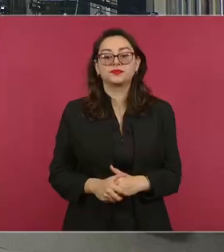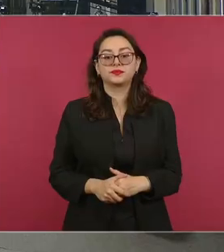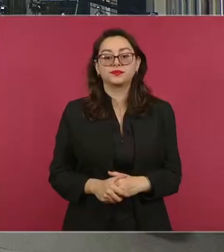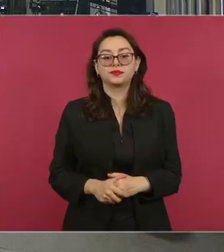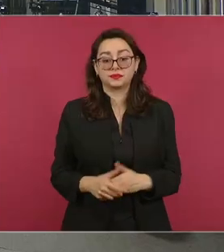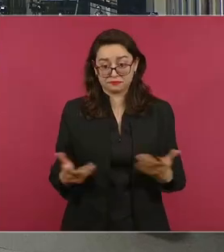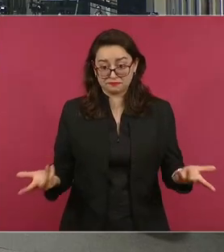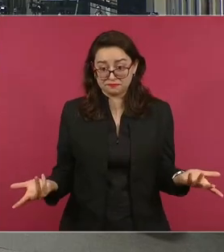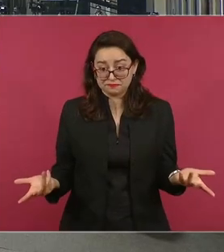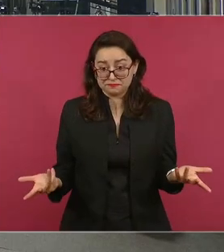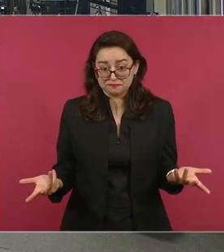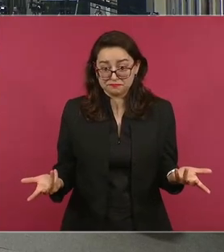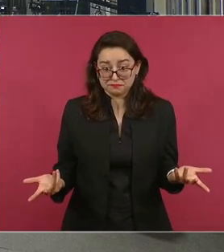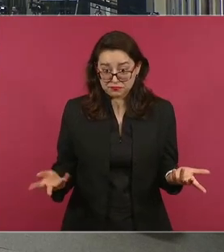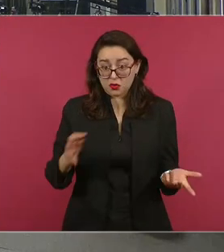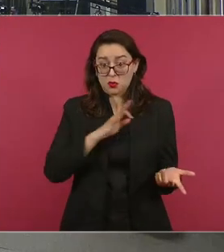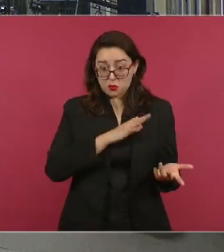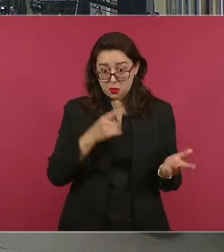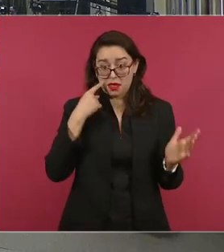para seguir